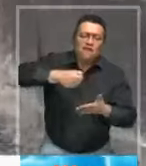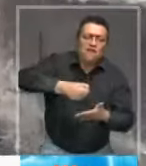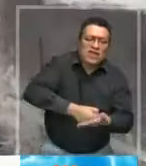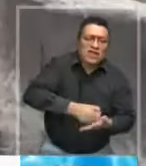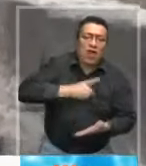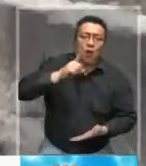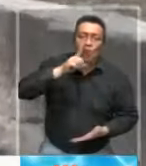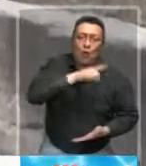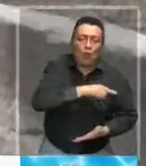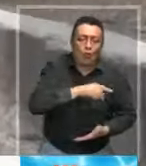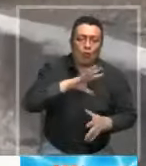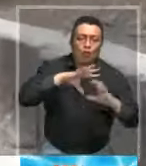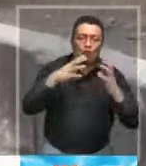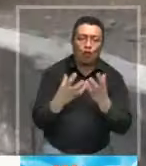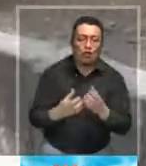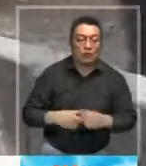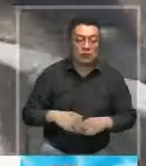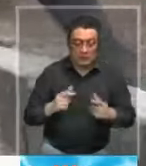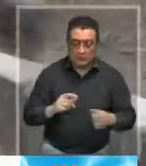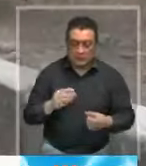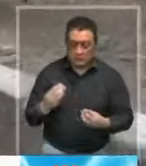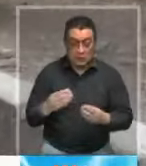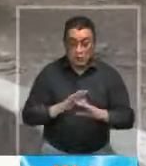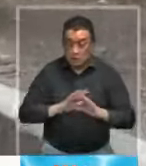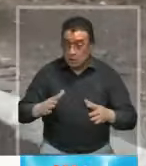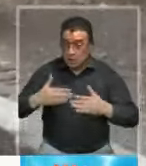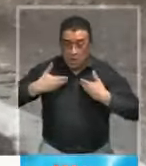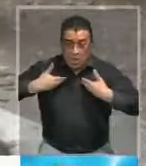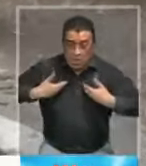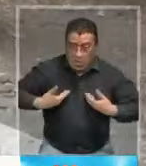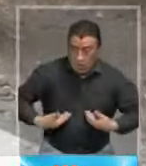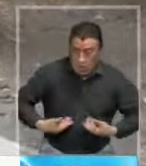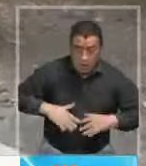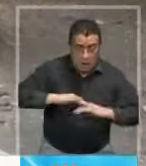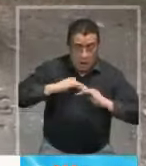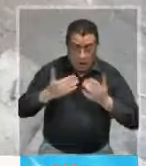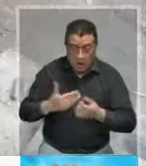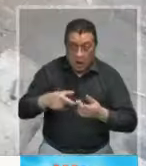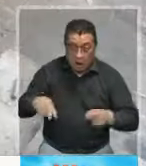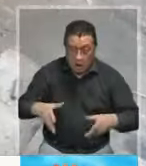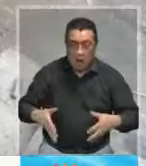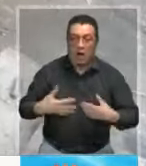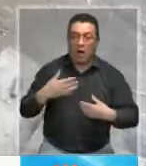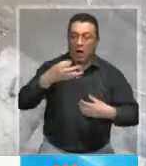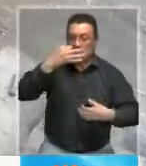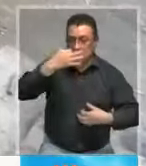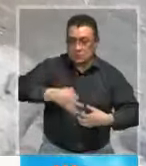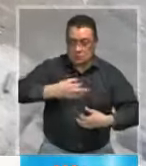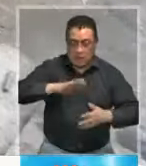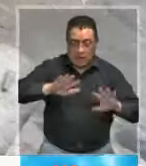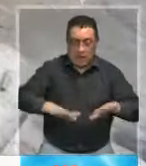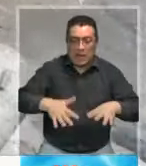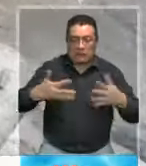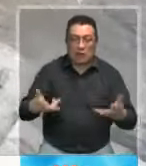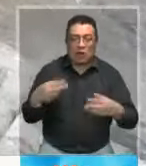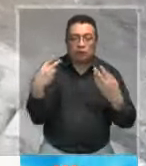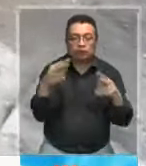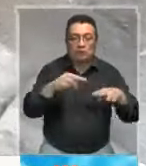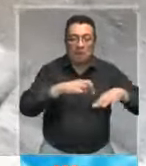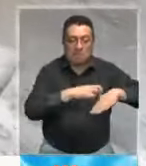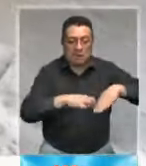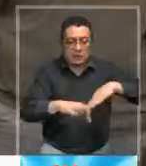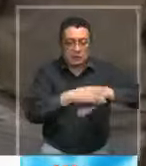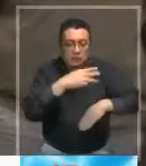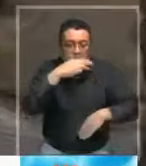world. ¿Y qué mejor que recargar nuestras energías después de un día lleno de emociones que con un auténtico asado patagónico? El tentador aroma de la